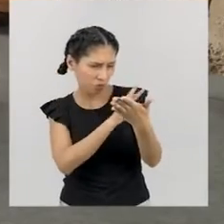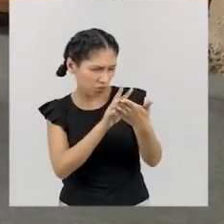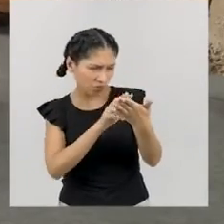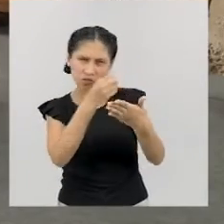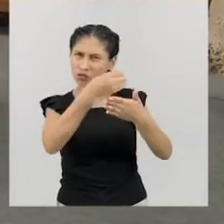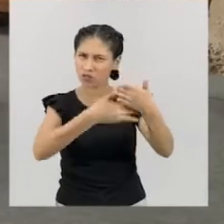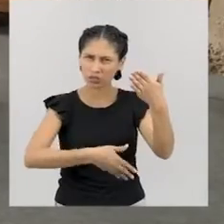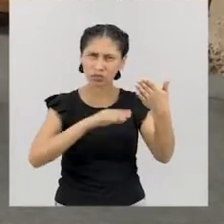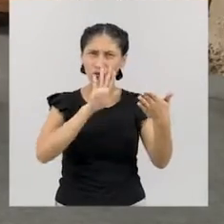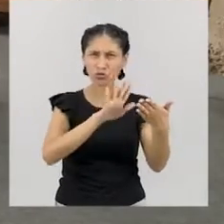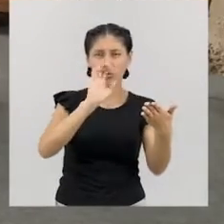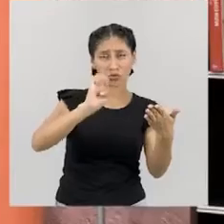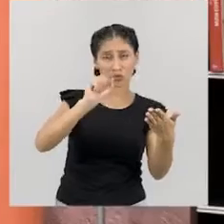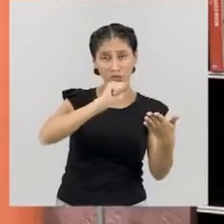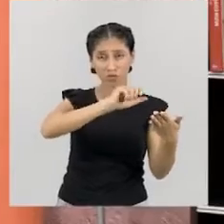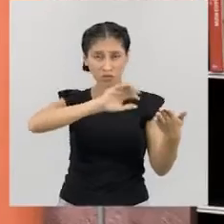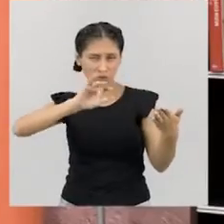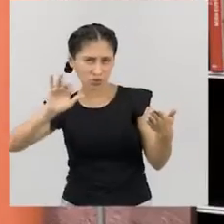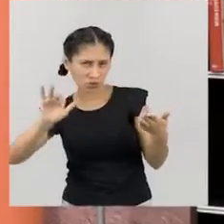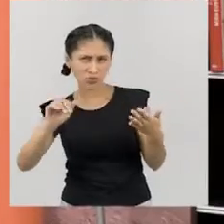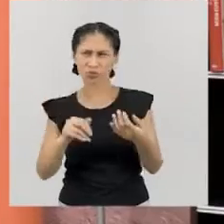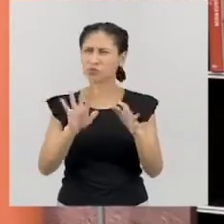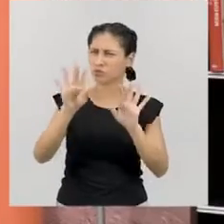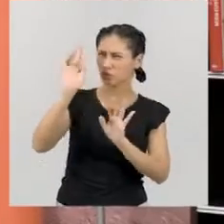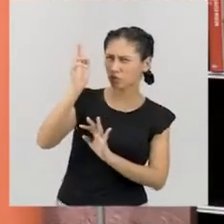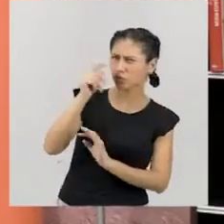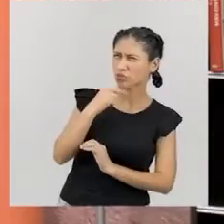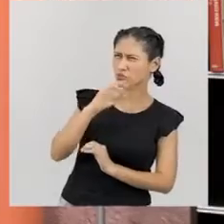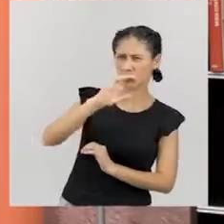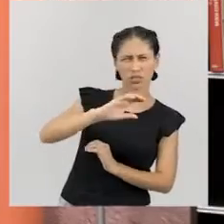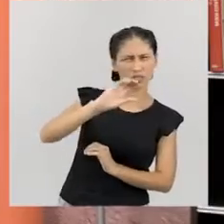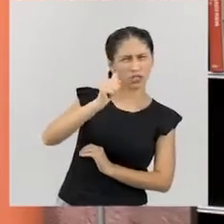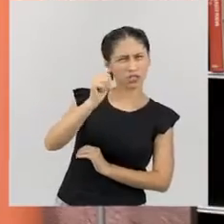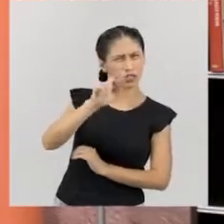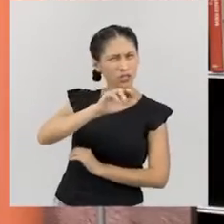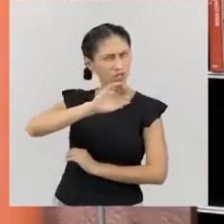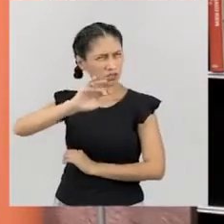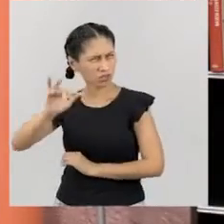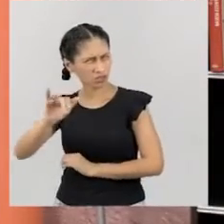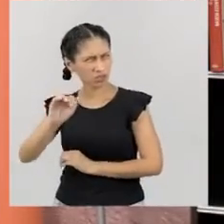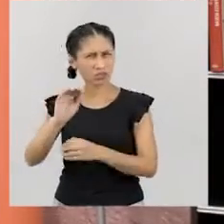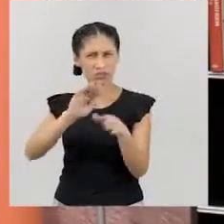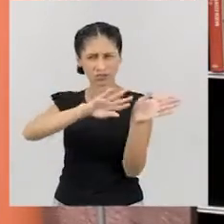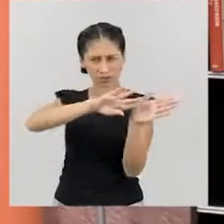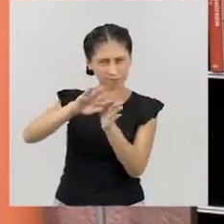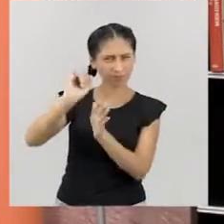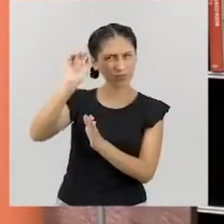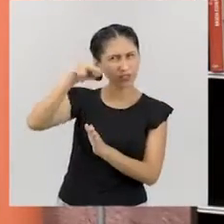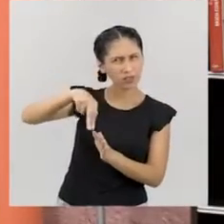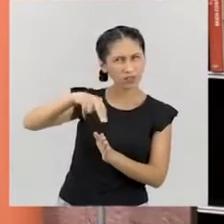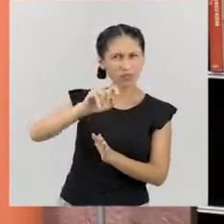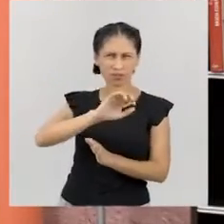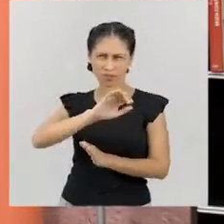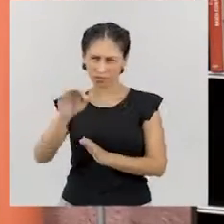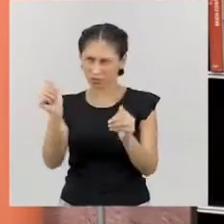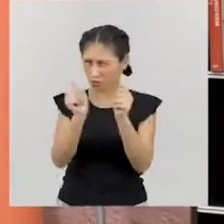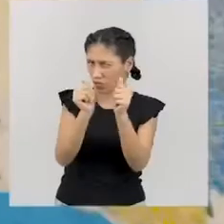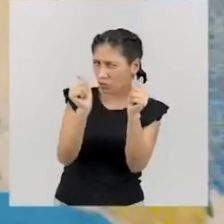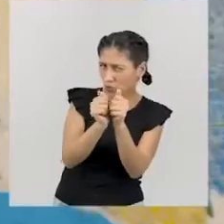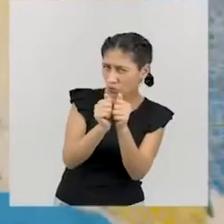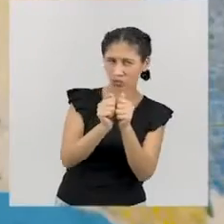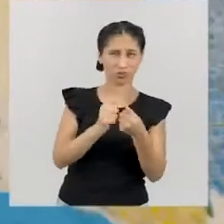determinar la estructura del texto. Profesor, las características internas van juntas con las propiedades de los textos,